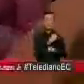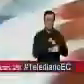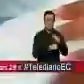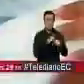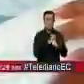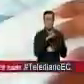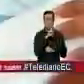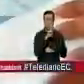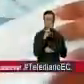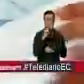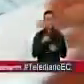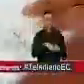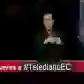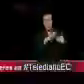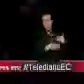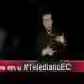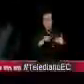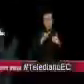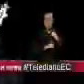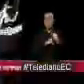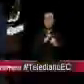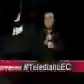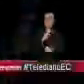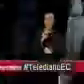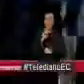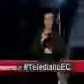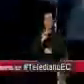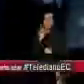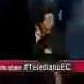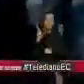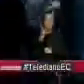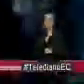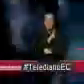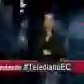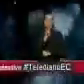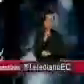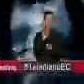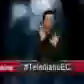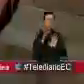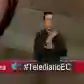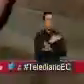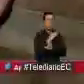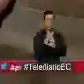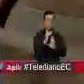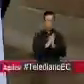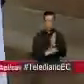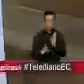en 2020 y cobrarse en 2021 y no el generado en 2019.